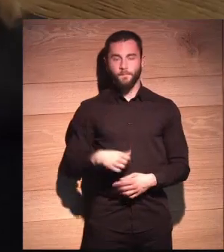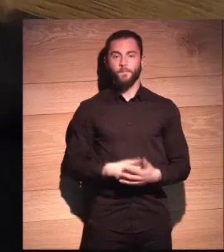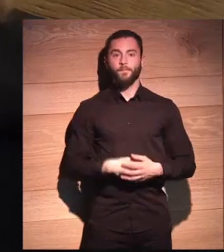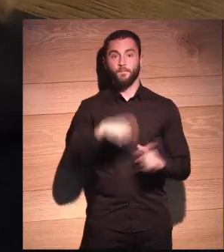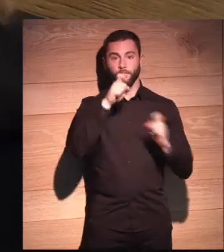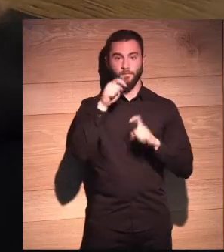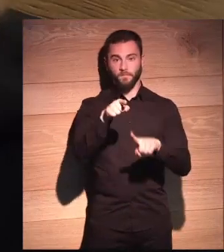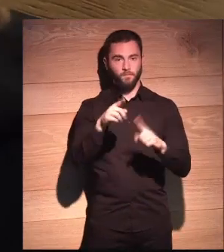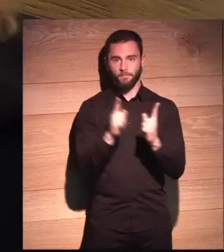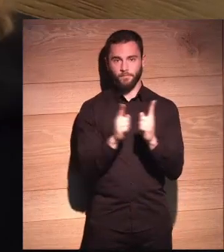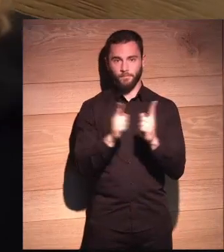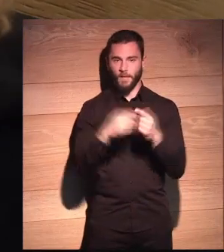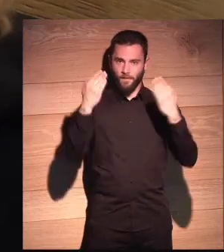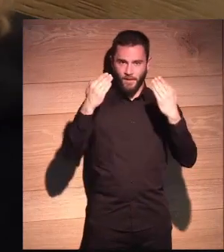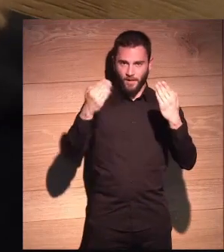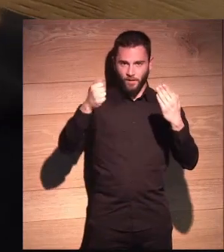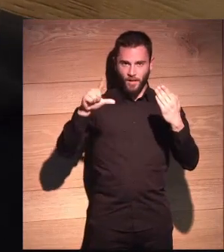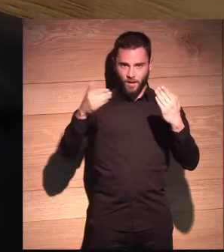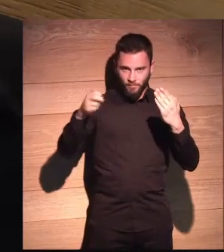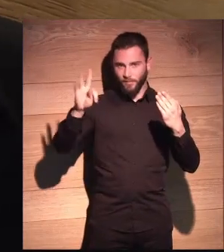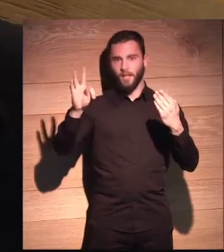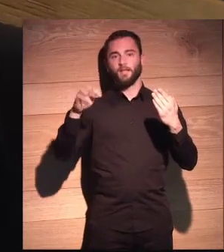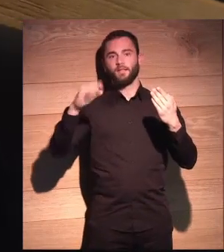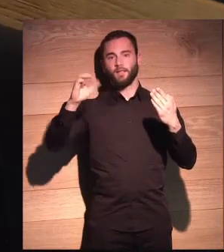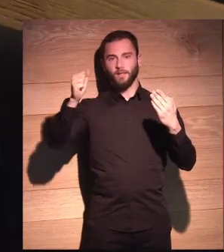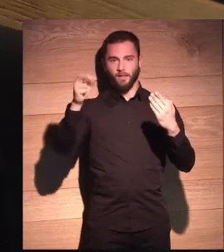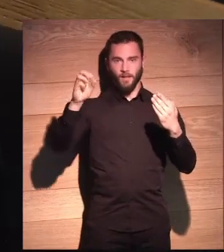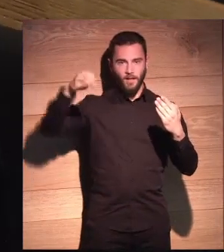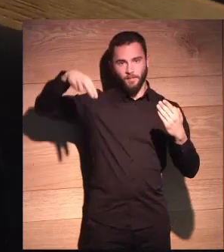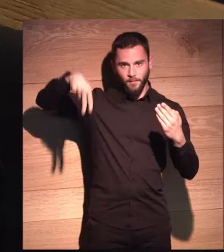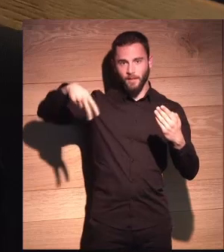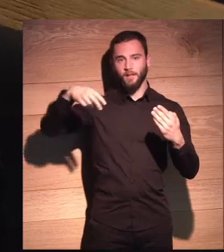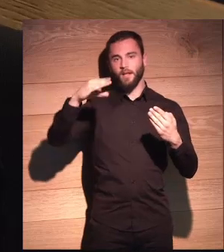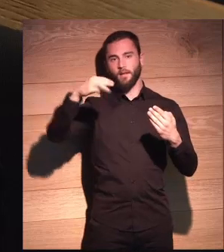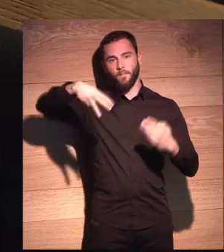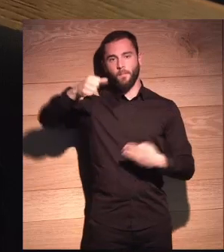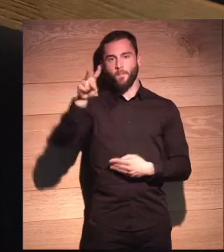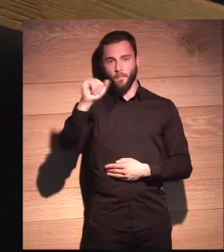para felicitaros a todos, Albert, Carmen y Amavi. Una pregunta